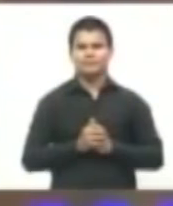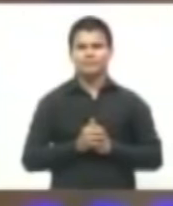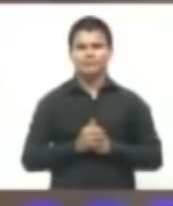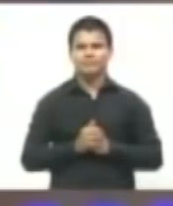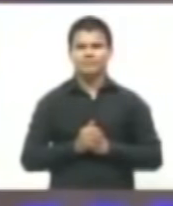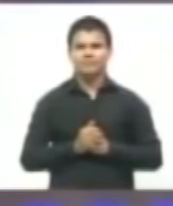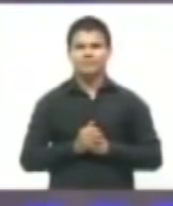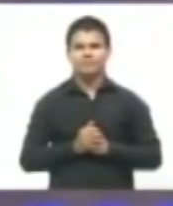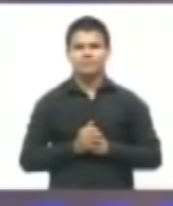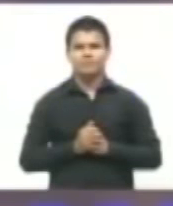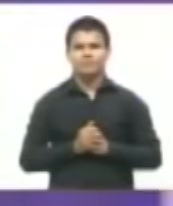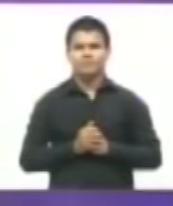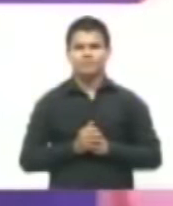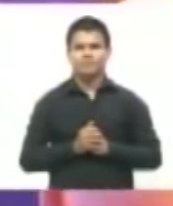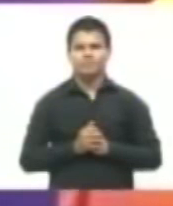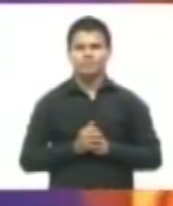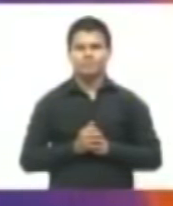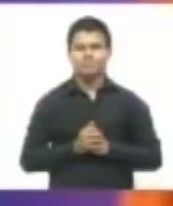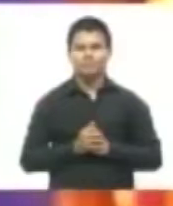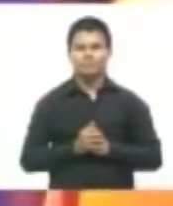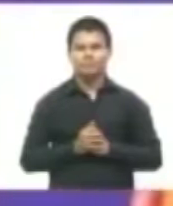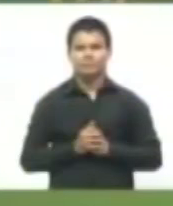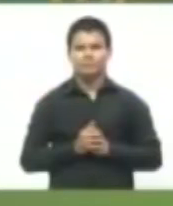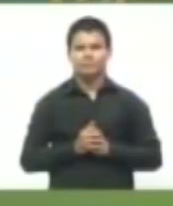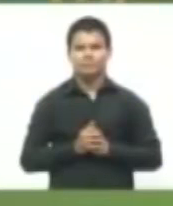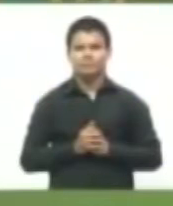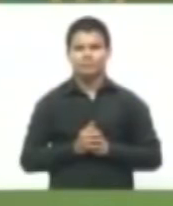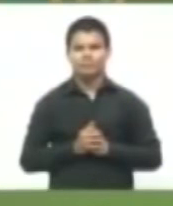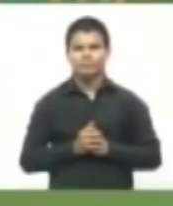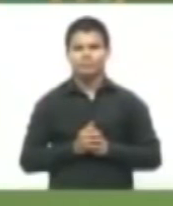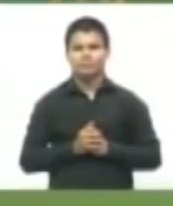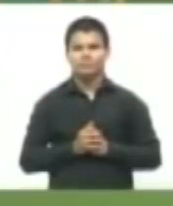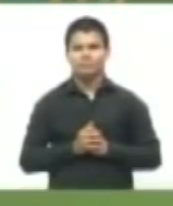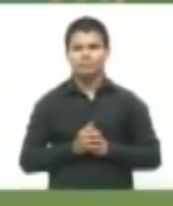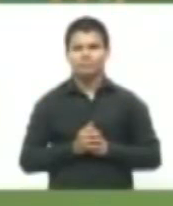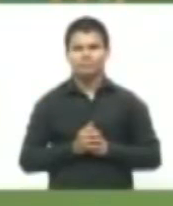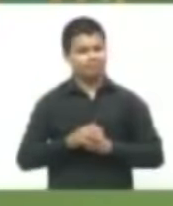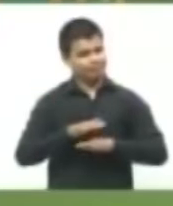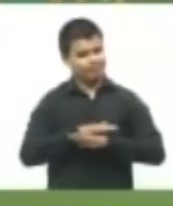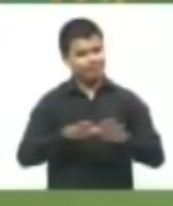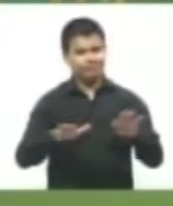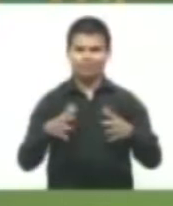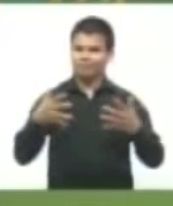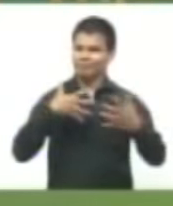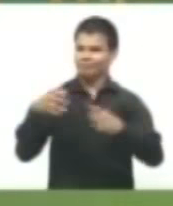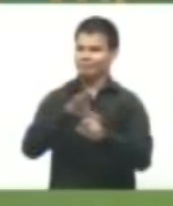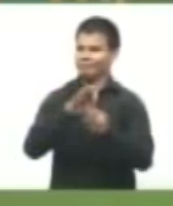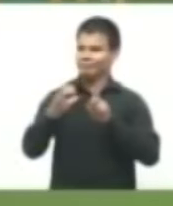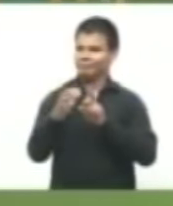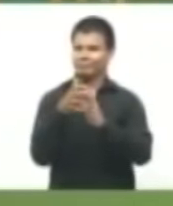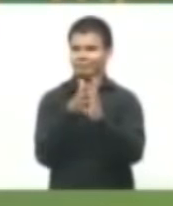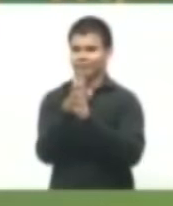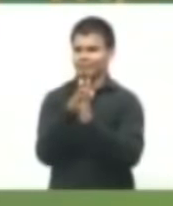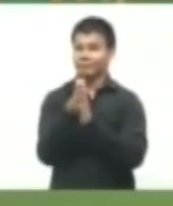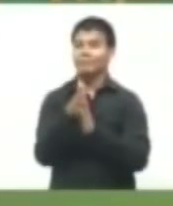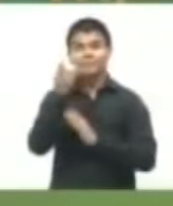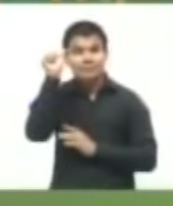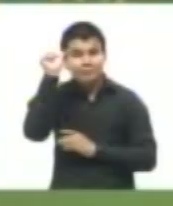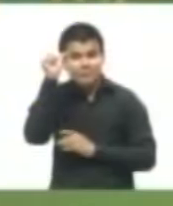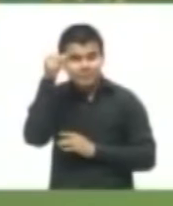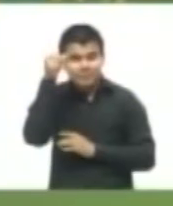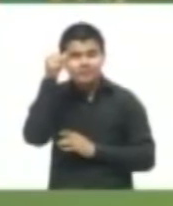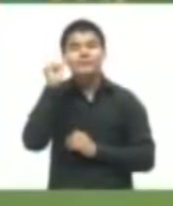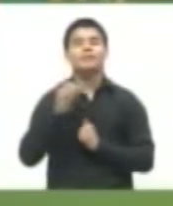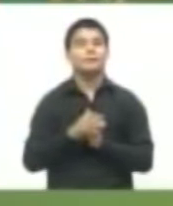presumido, falso, malo, rencoroso. Y hasta aquí las noticias del entretenimiento. No olviden nuestra